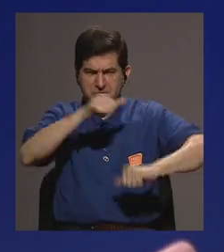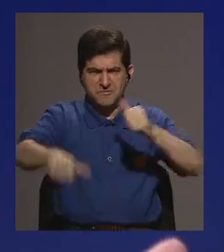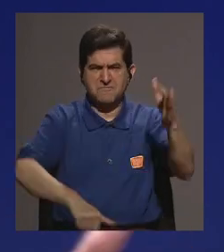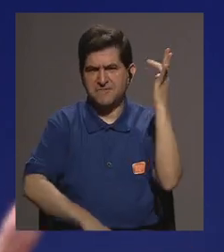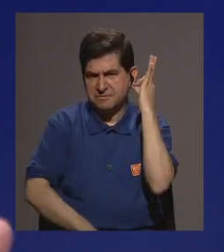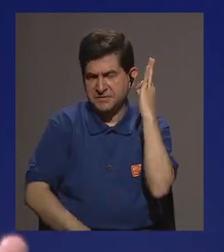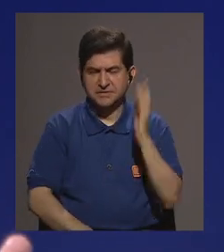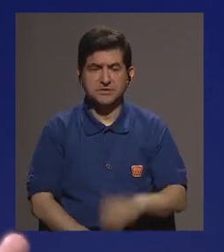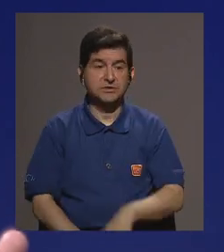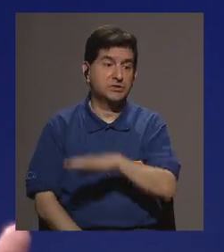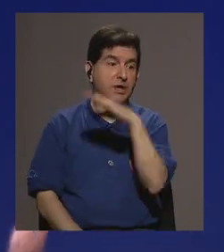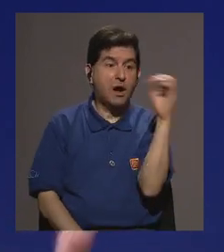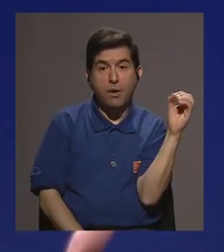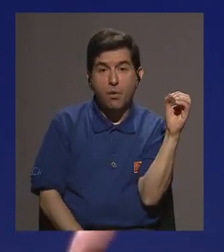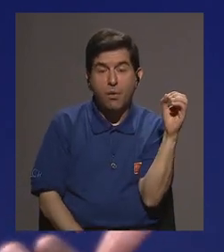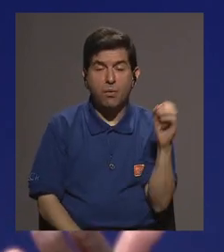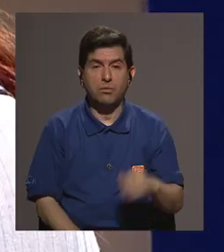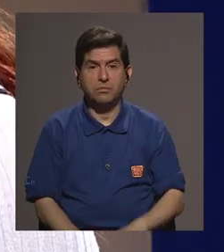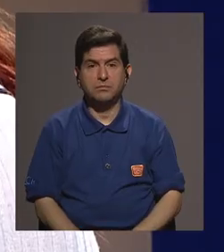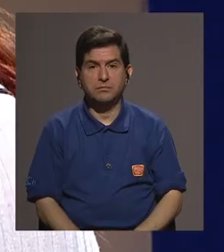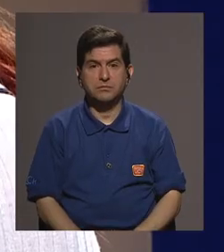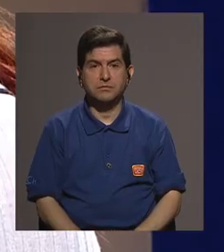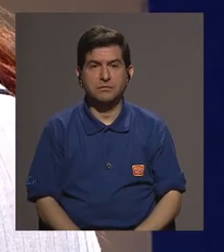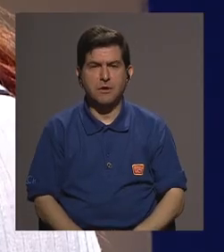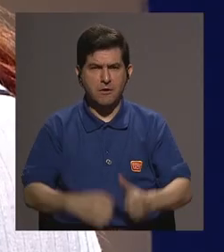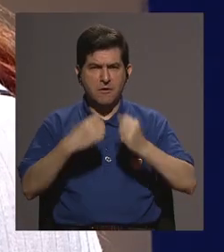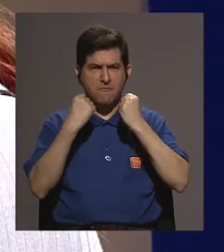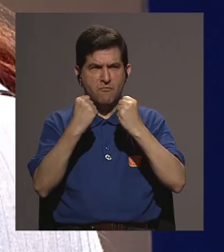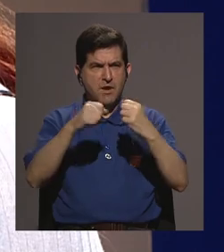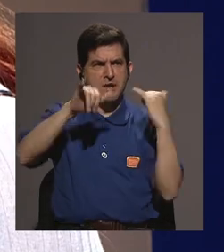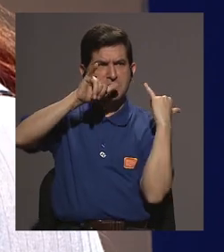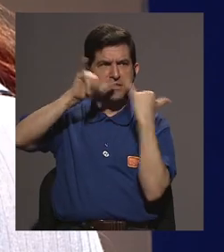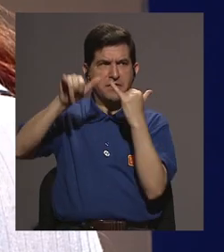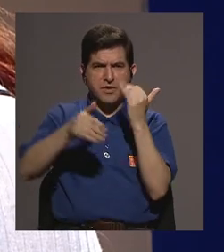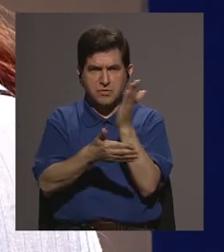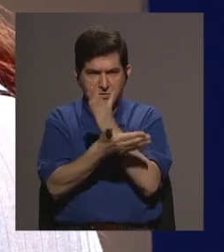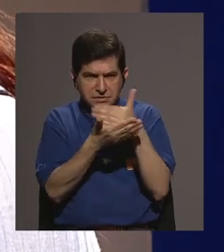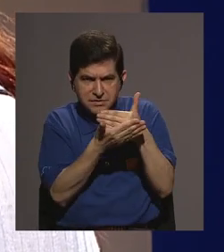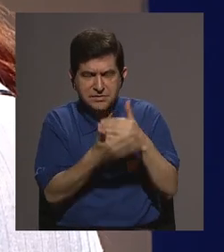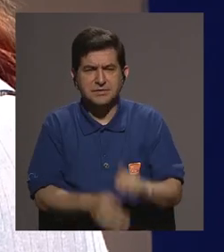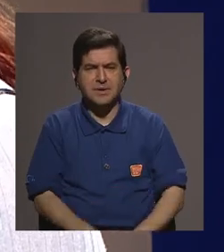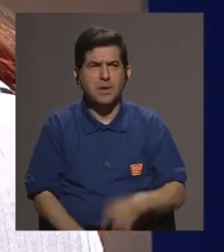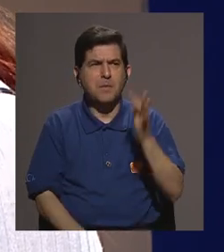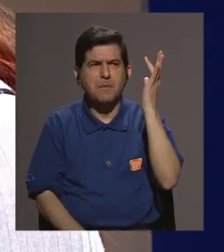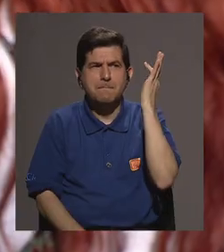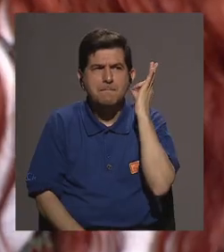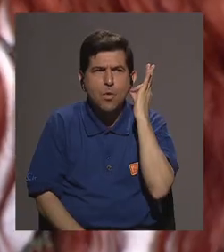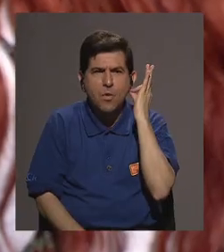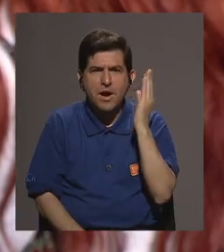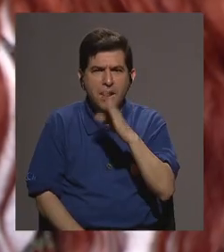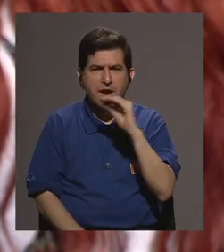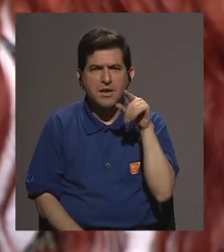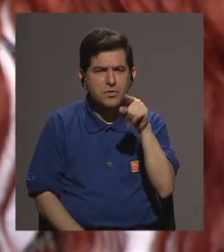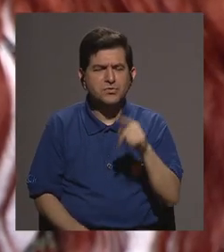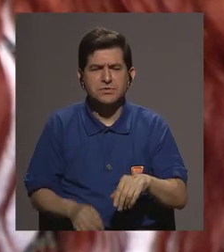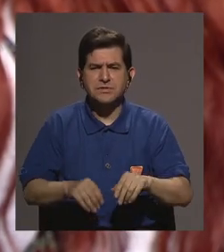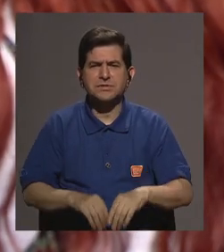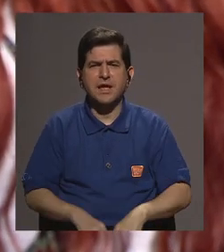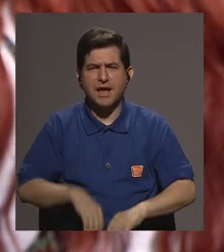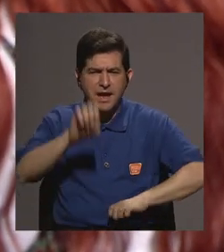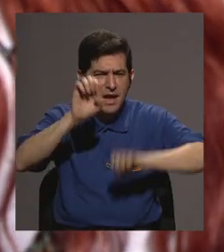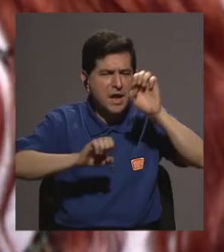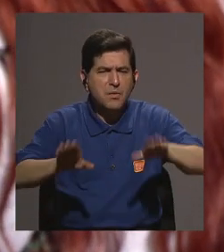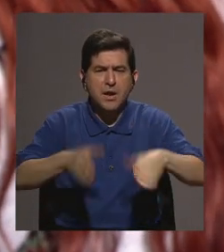muy feminista o por lo menos el fuerte de la denuncia va por ese lado como mujer como como la